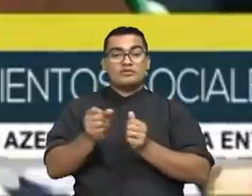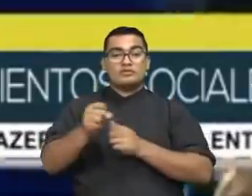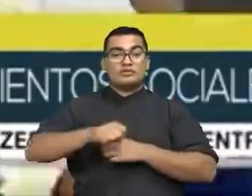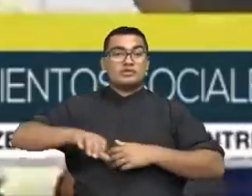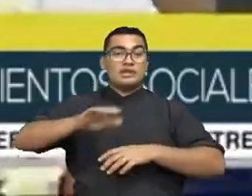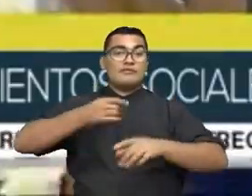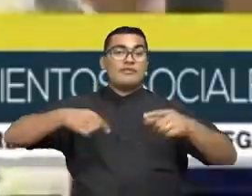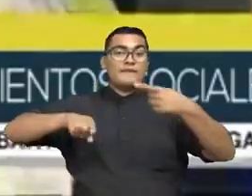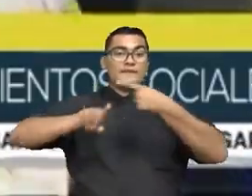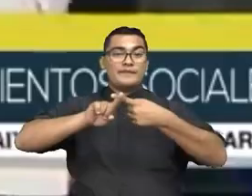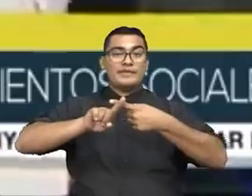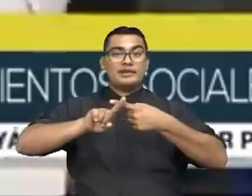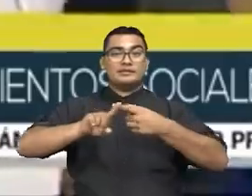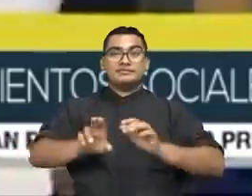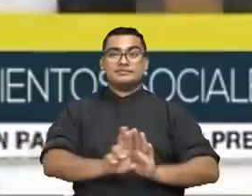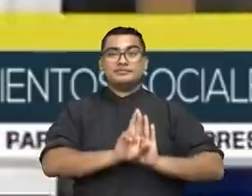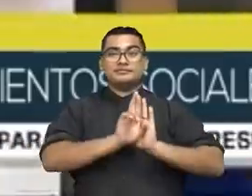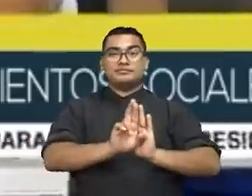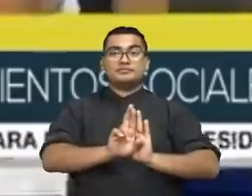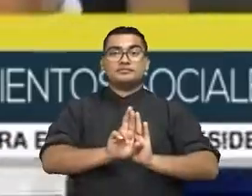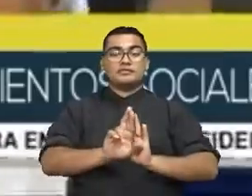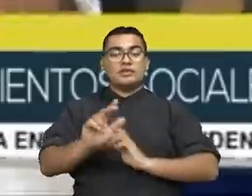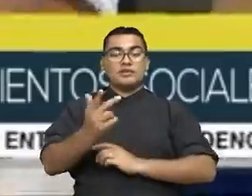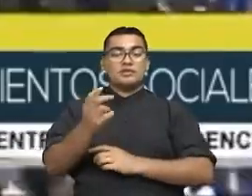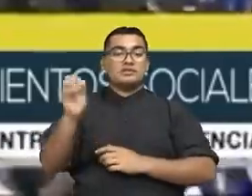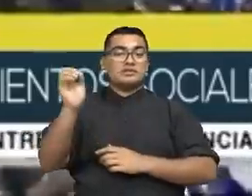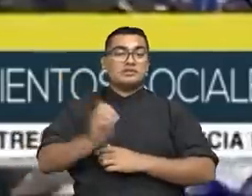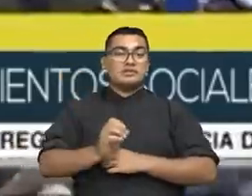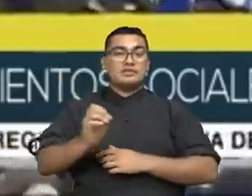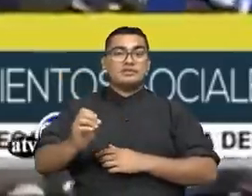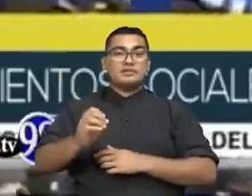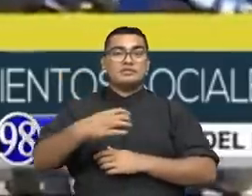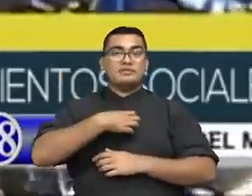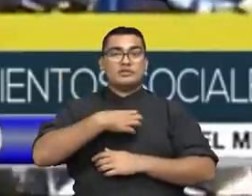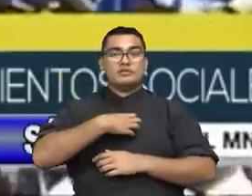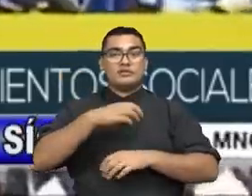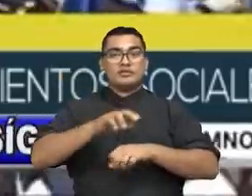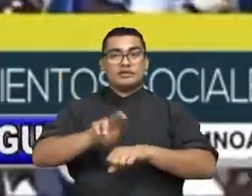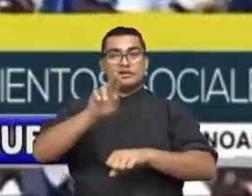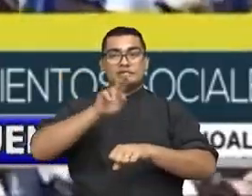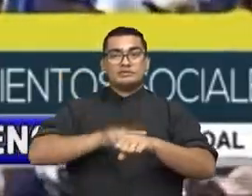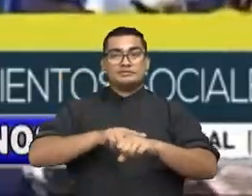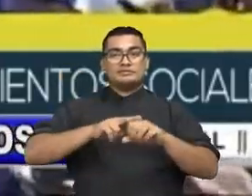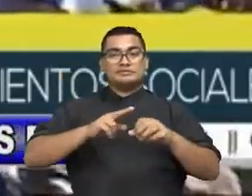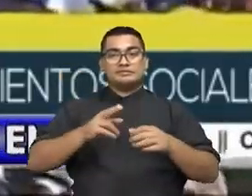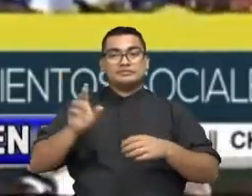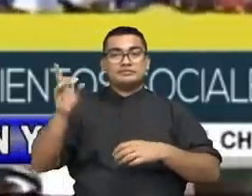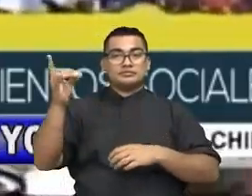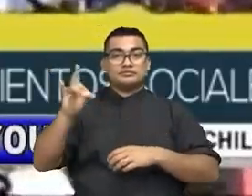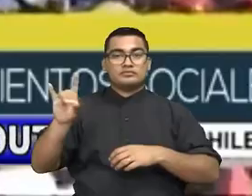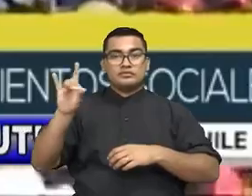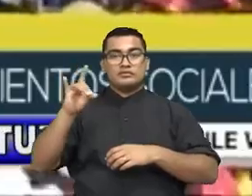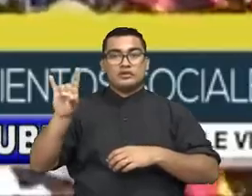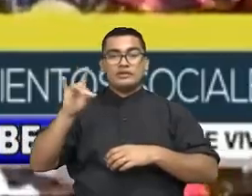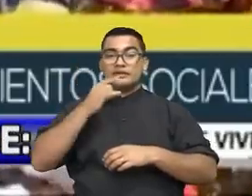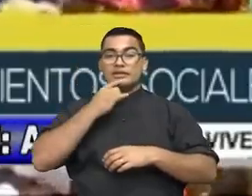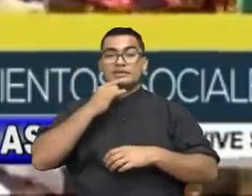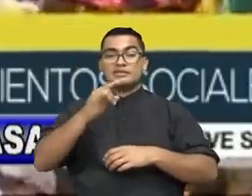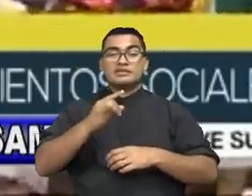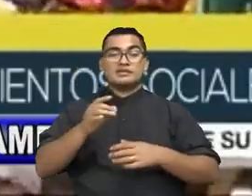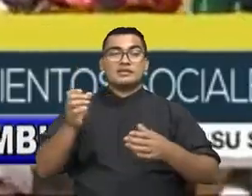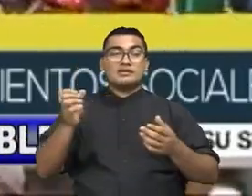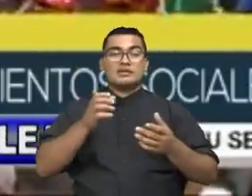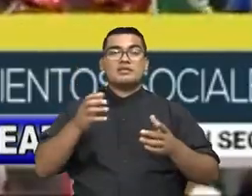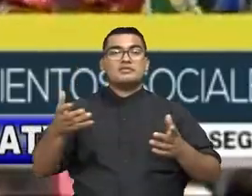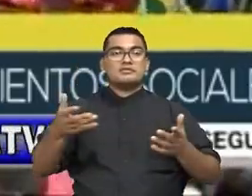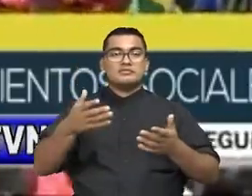Más representa cerca del 80% del territorio nacional. Asimismo, resaltó la mayoría obtenida en el Senado